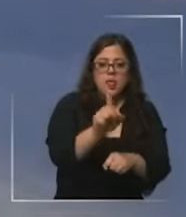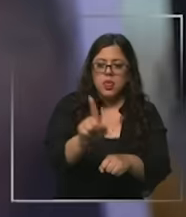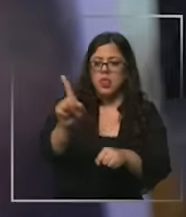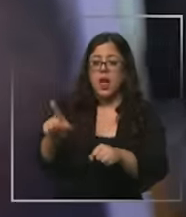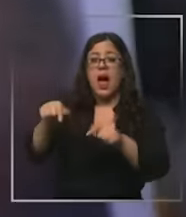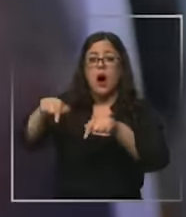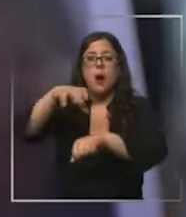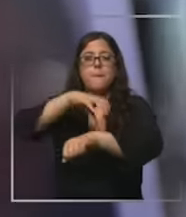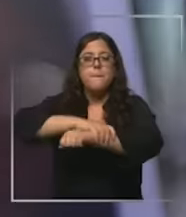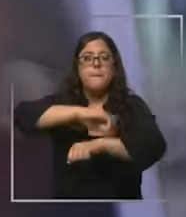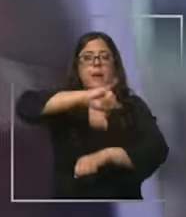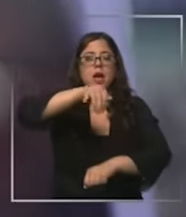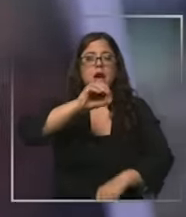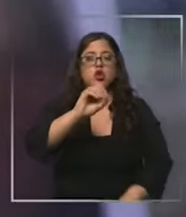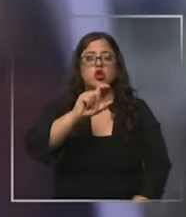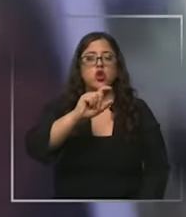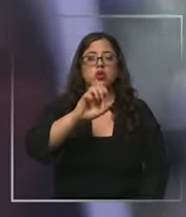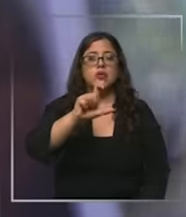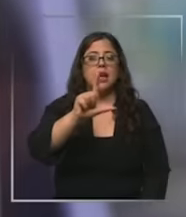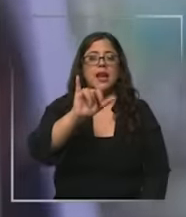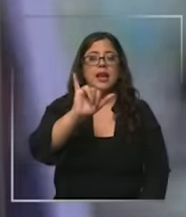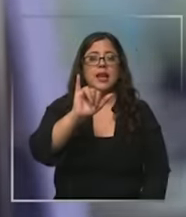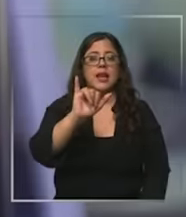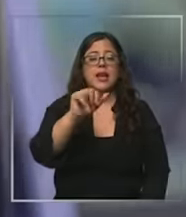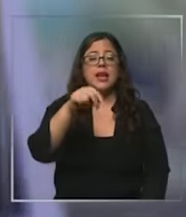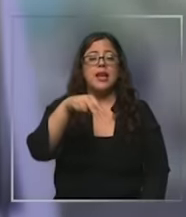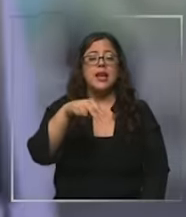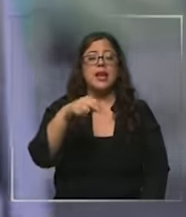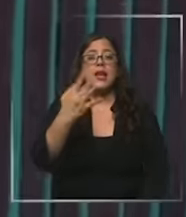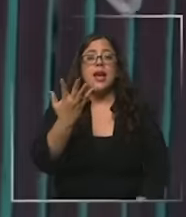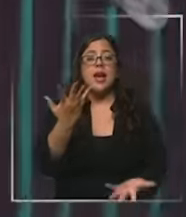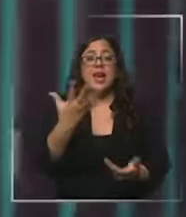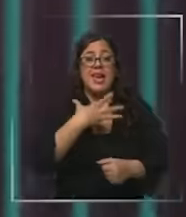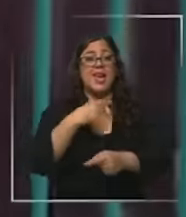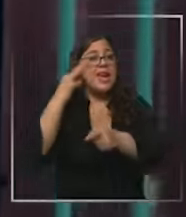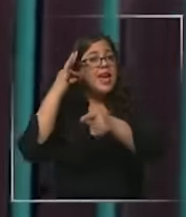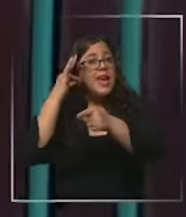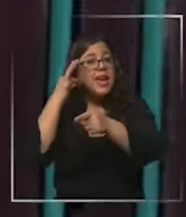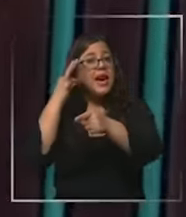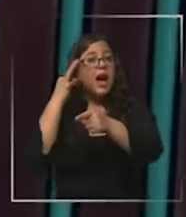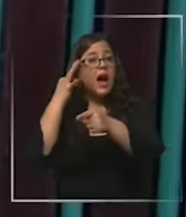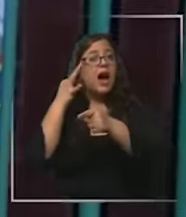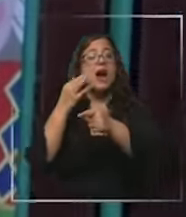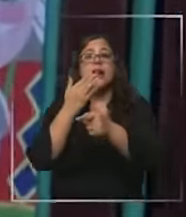a Jocelyn, la hija del padrino, quien cae junto a su marido.